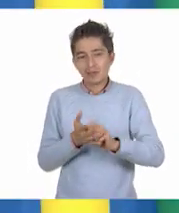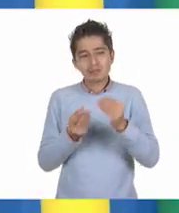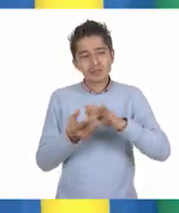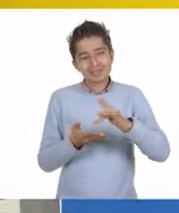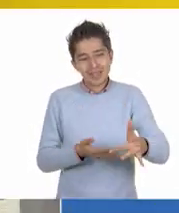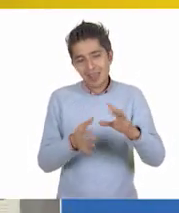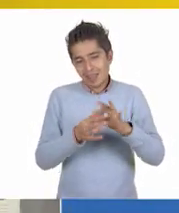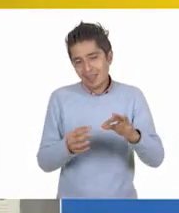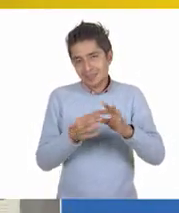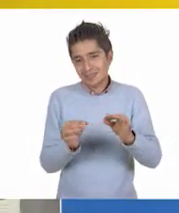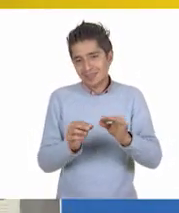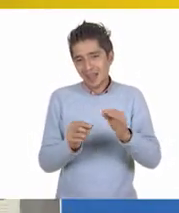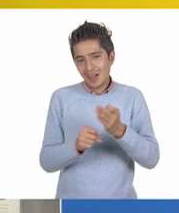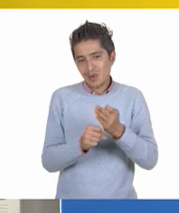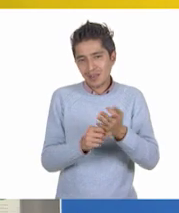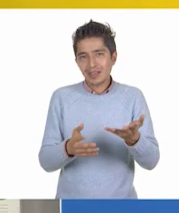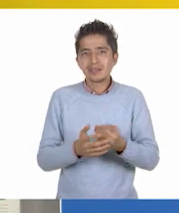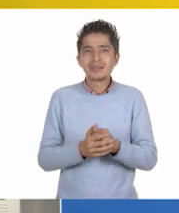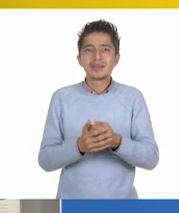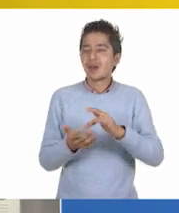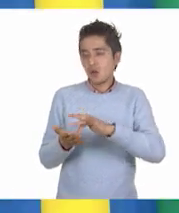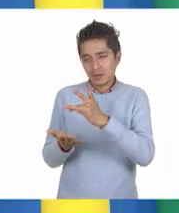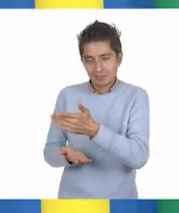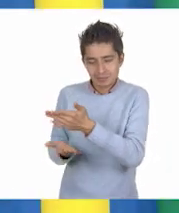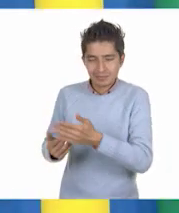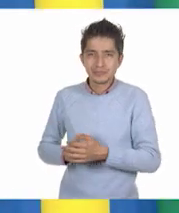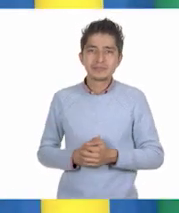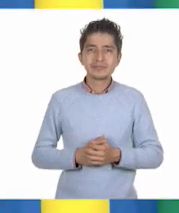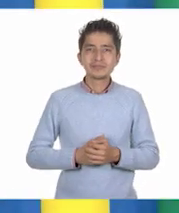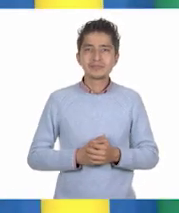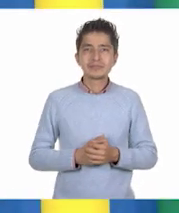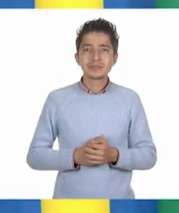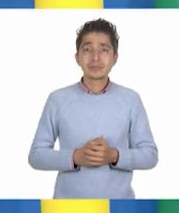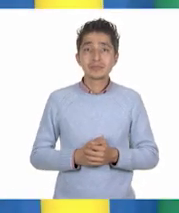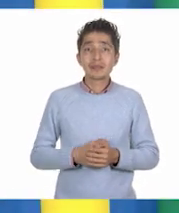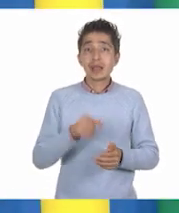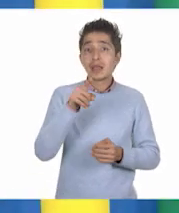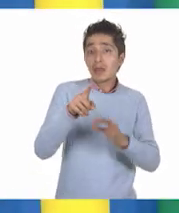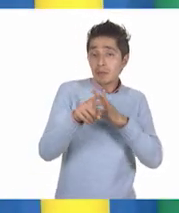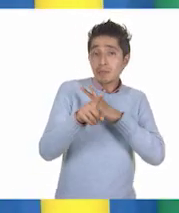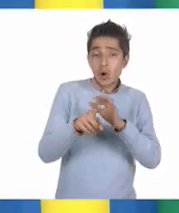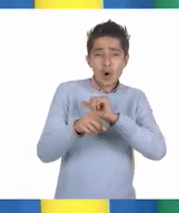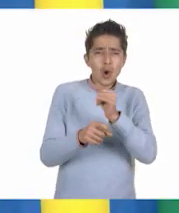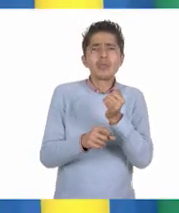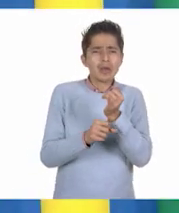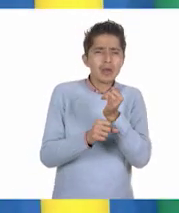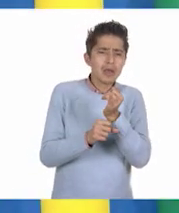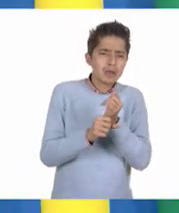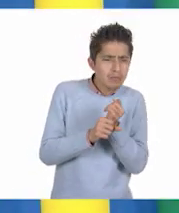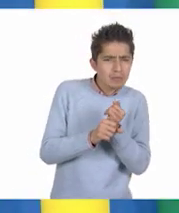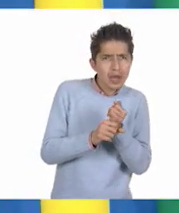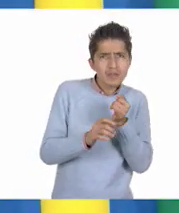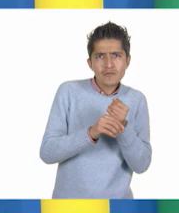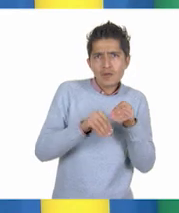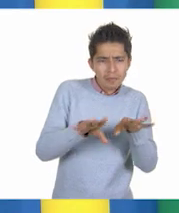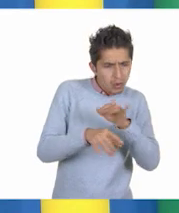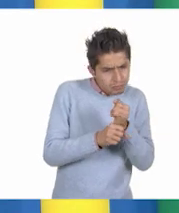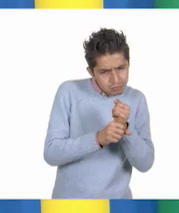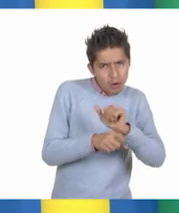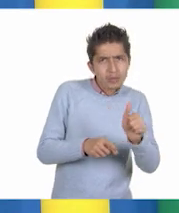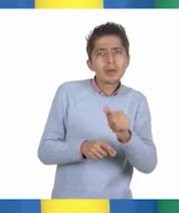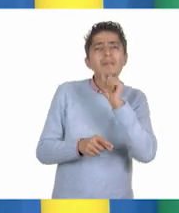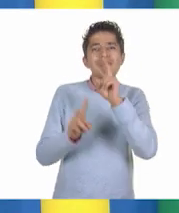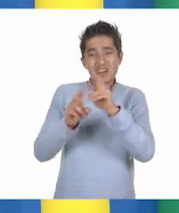esta sesión. Al contrario, María, gracias a ti. Si te es posible, consulta otros libros y comenta el tema de hoy